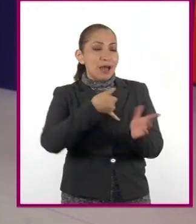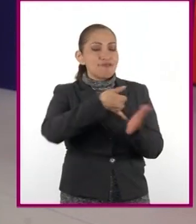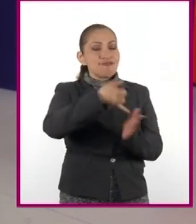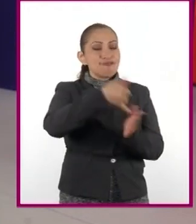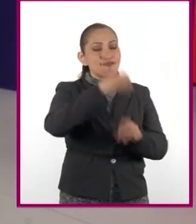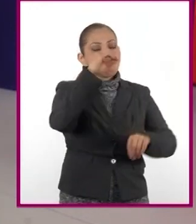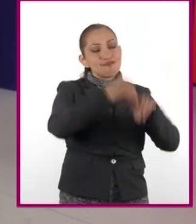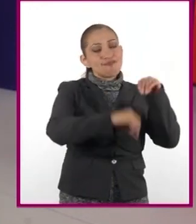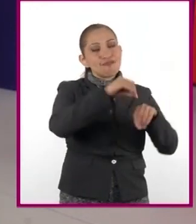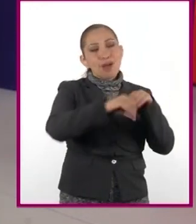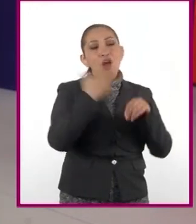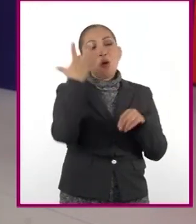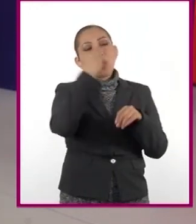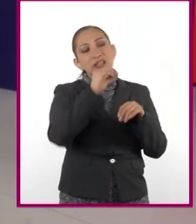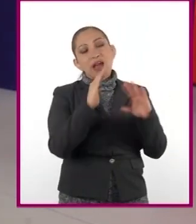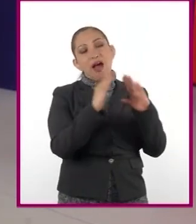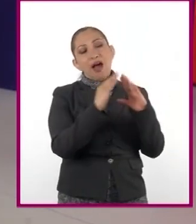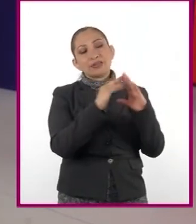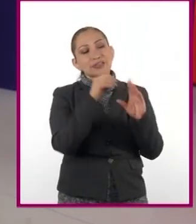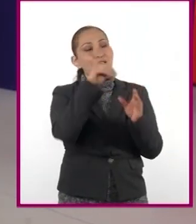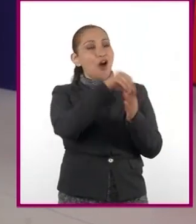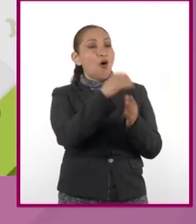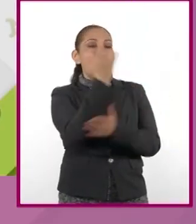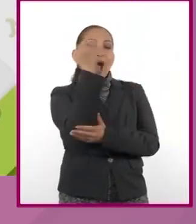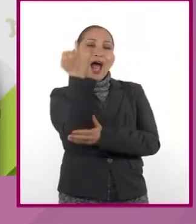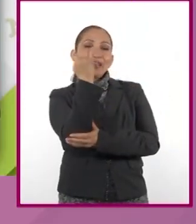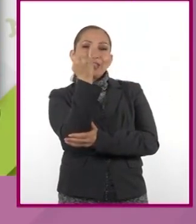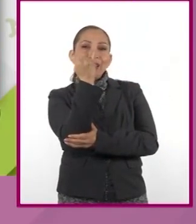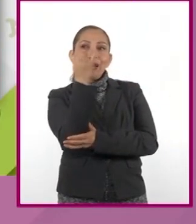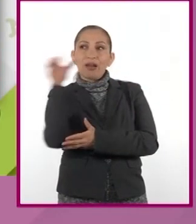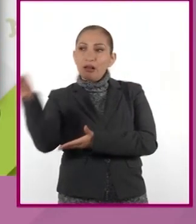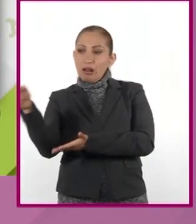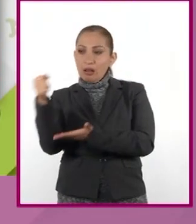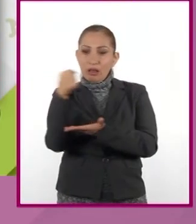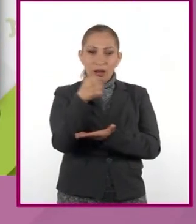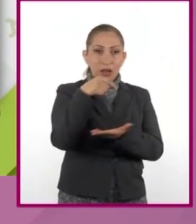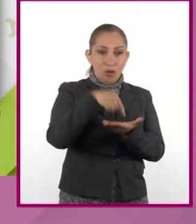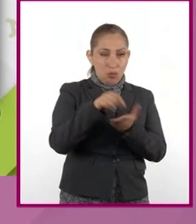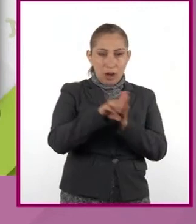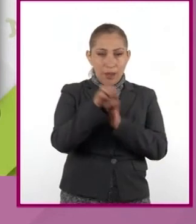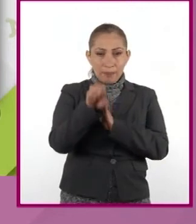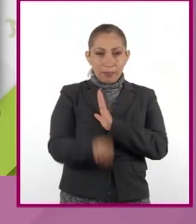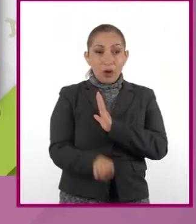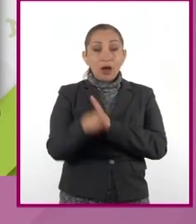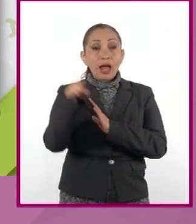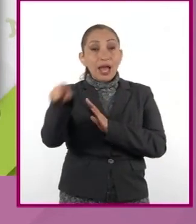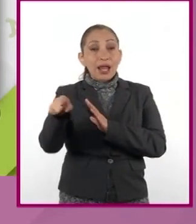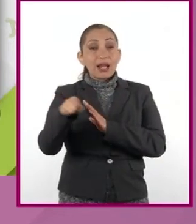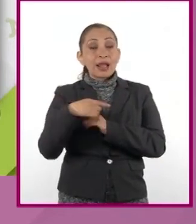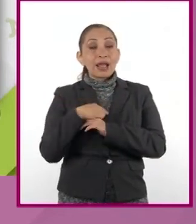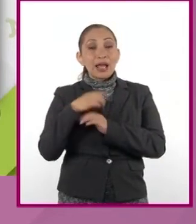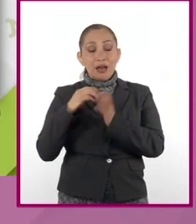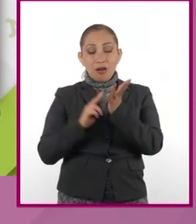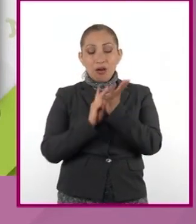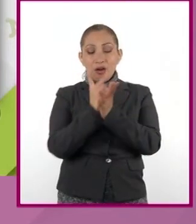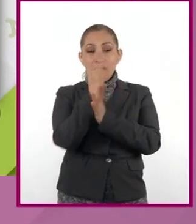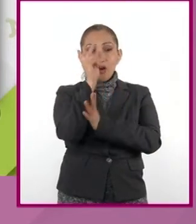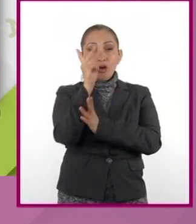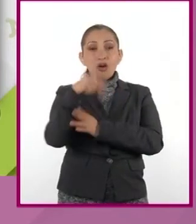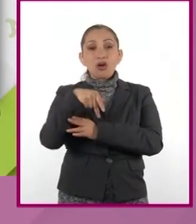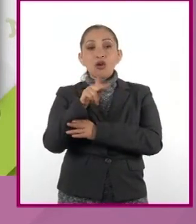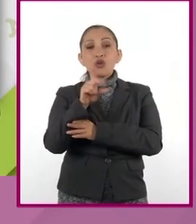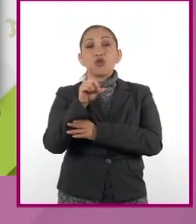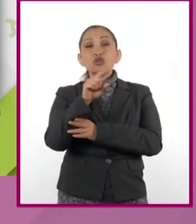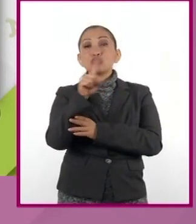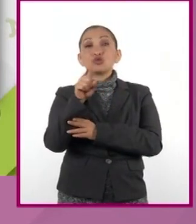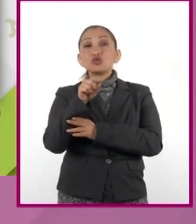agricultura como decoración de una casa o un jardín. Un caso conocido fue el de la enredadera kudzu,